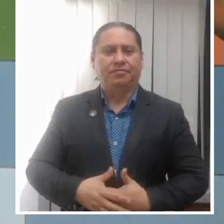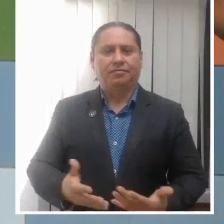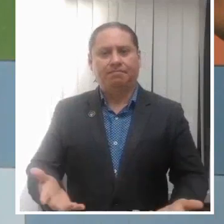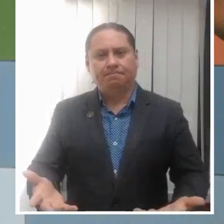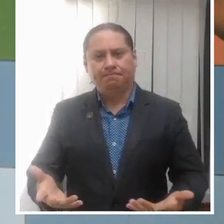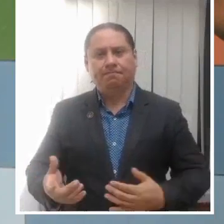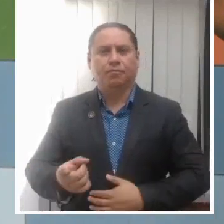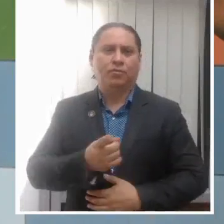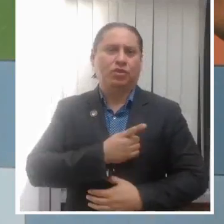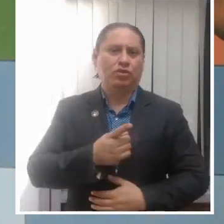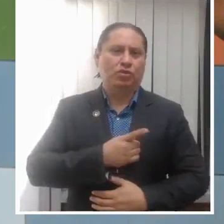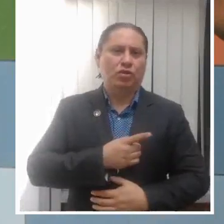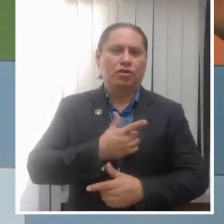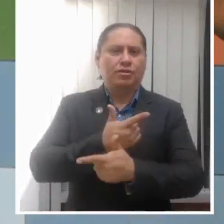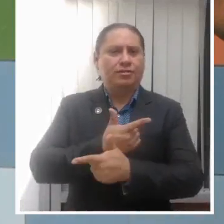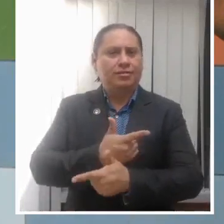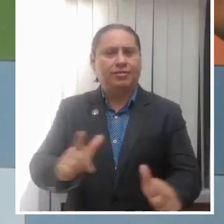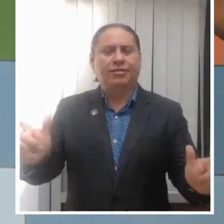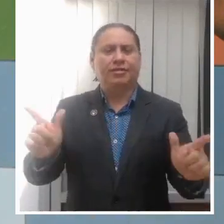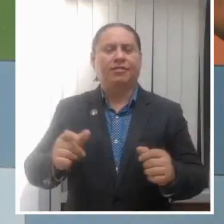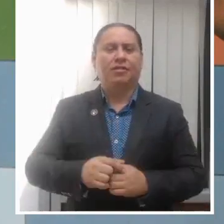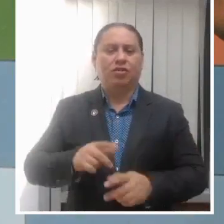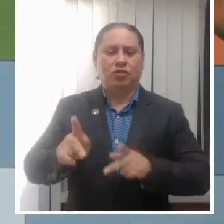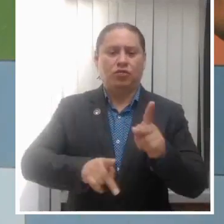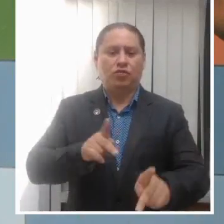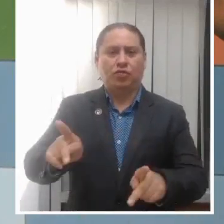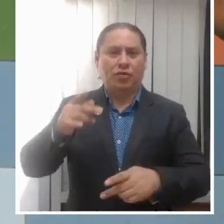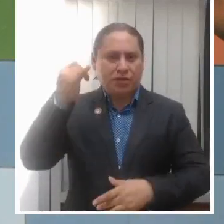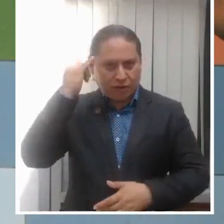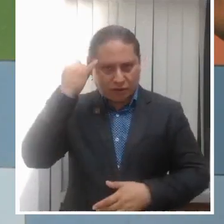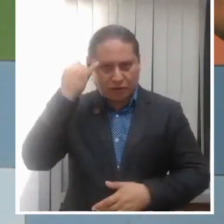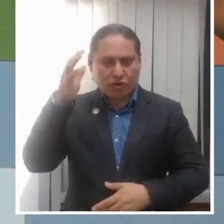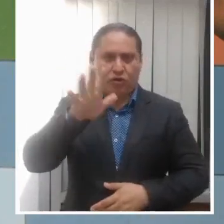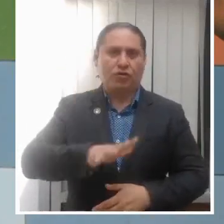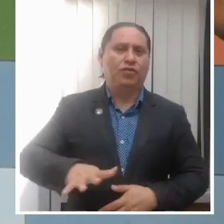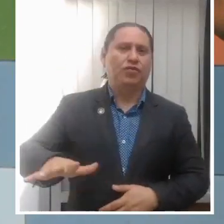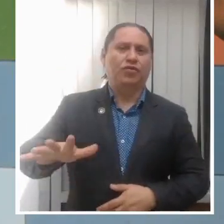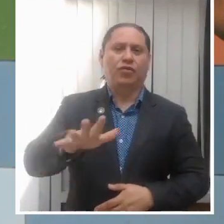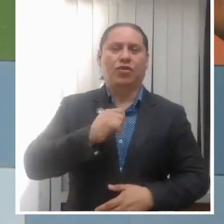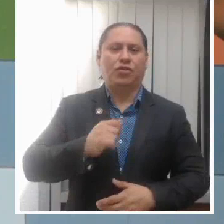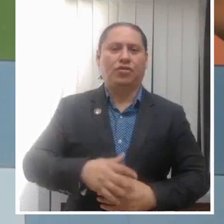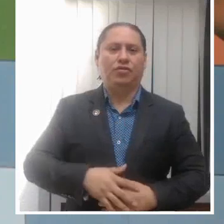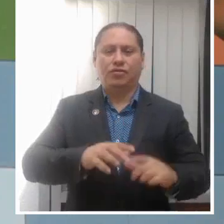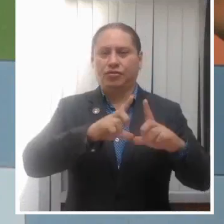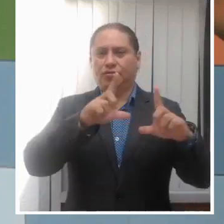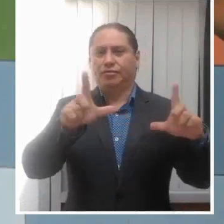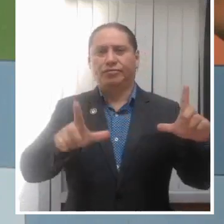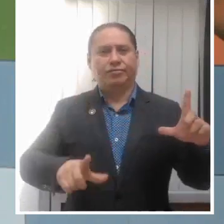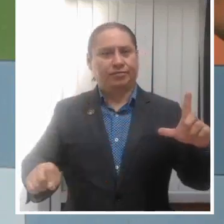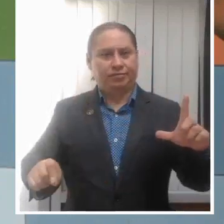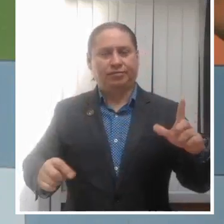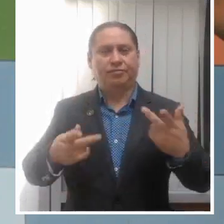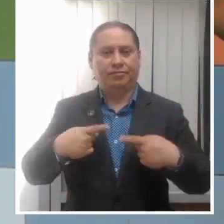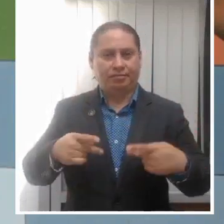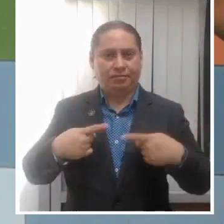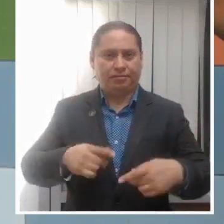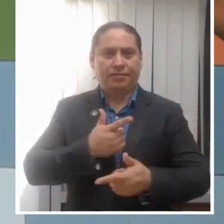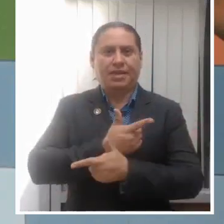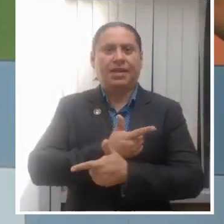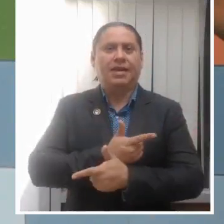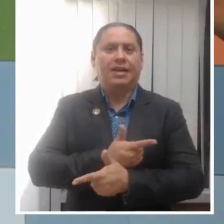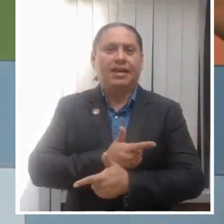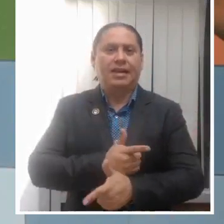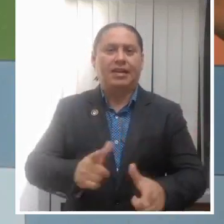Sencillamente, para liberar a los pueblos indígenas se requiere que todas y todos los mexicanos nos liberemos